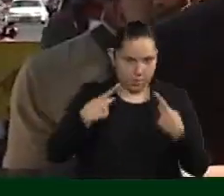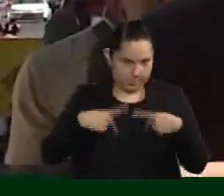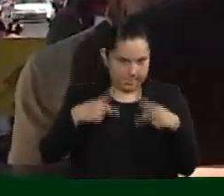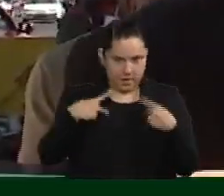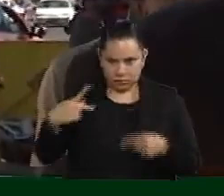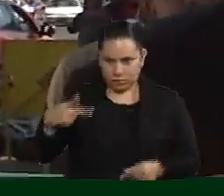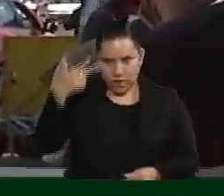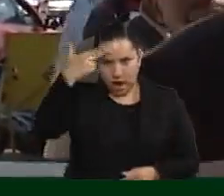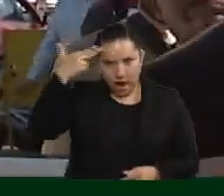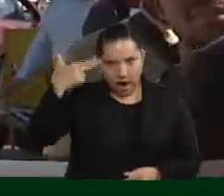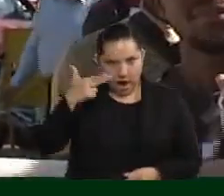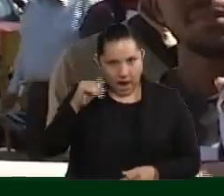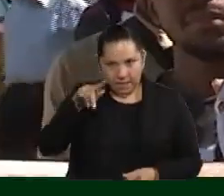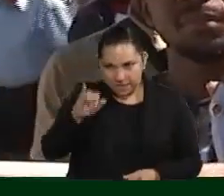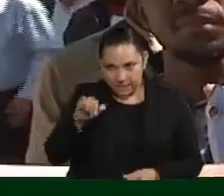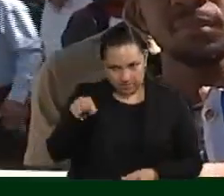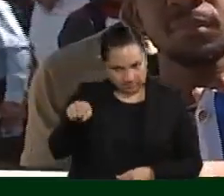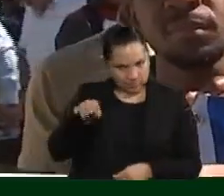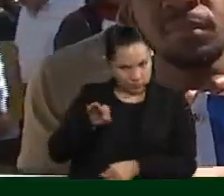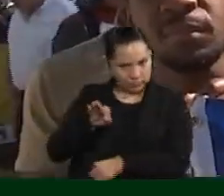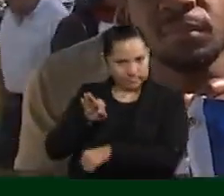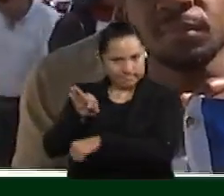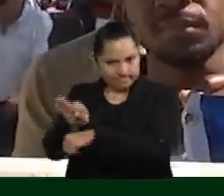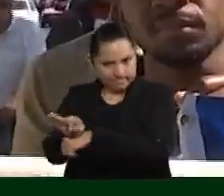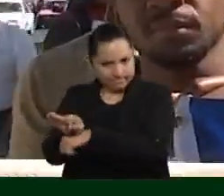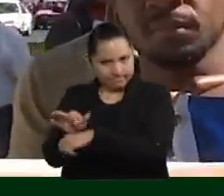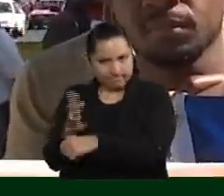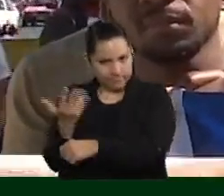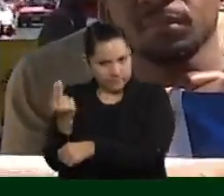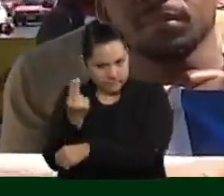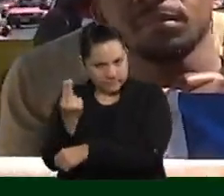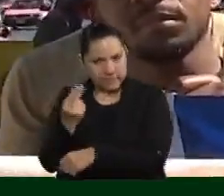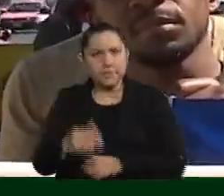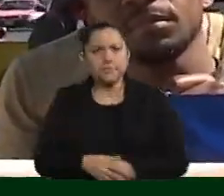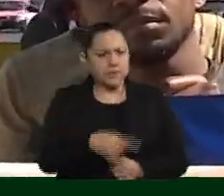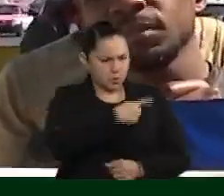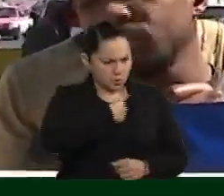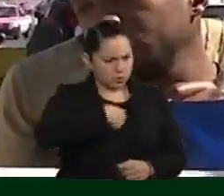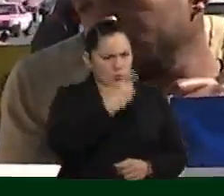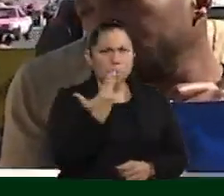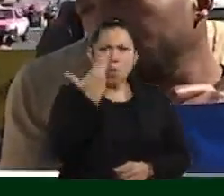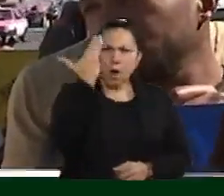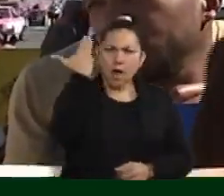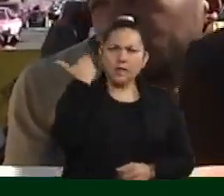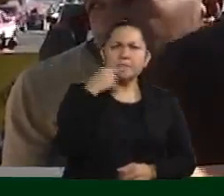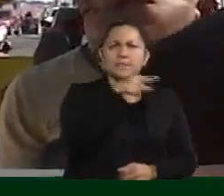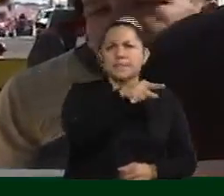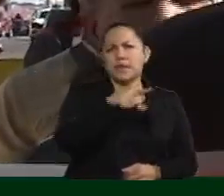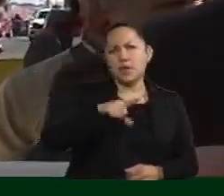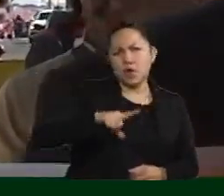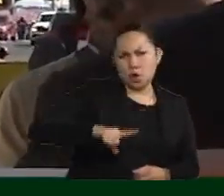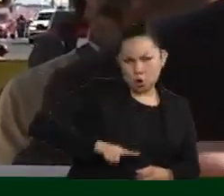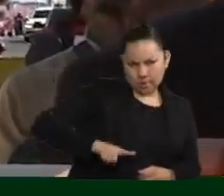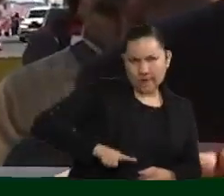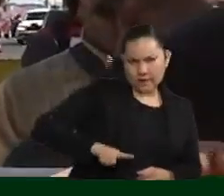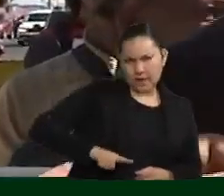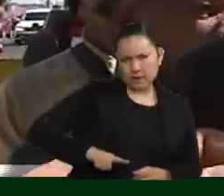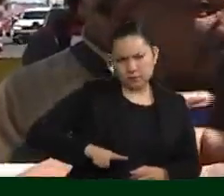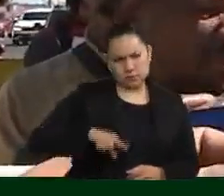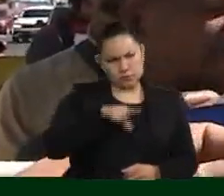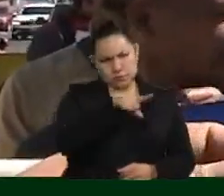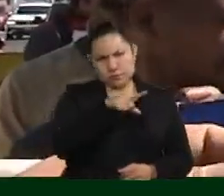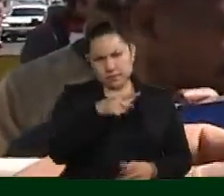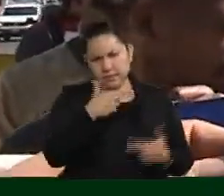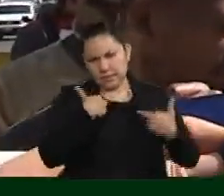Hemos reunido varias veces con representantes de gobernación y también de la